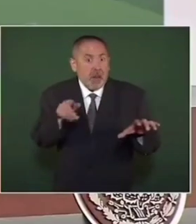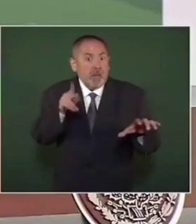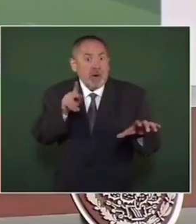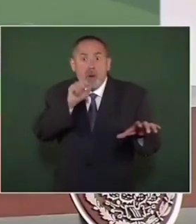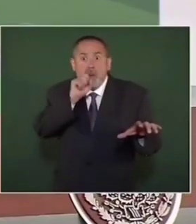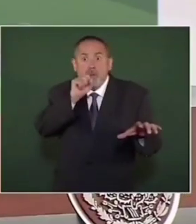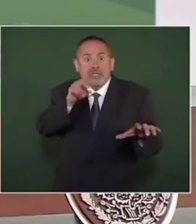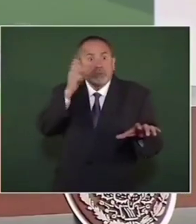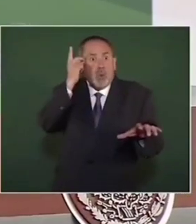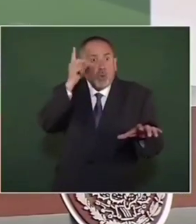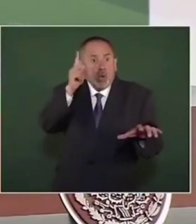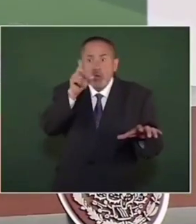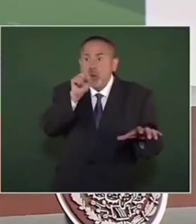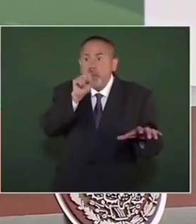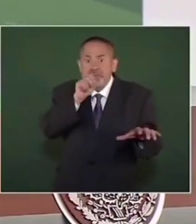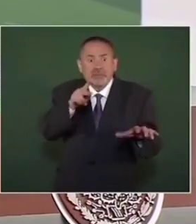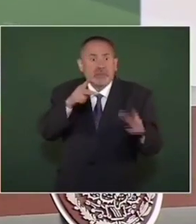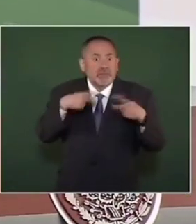mismo personal.